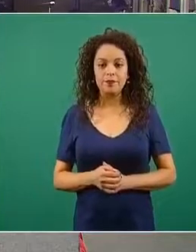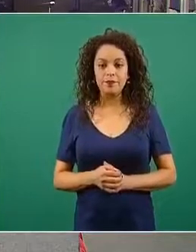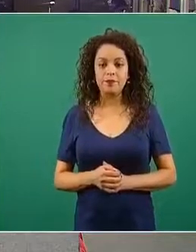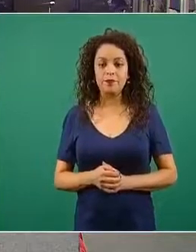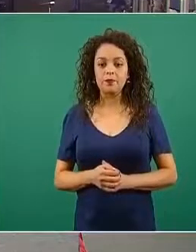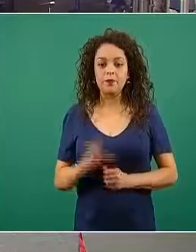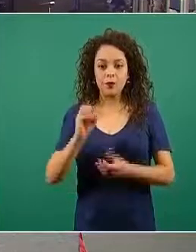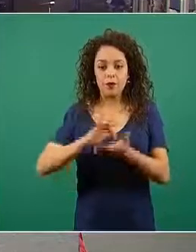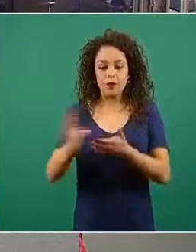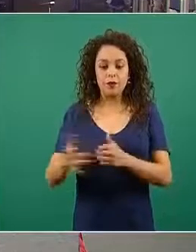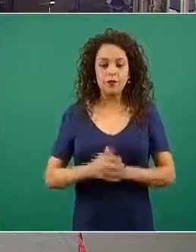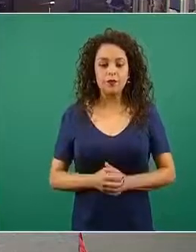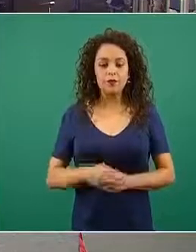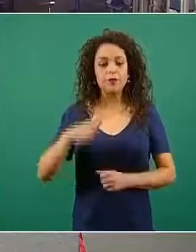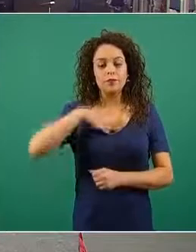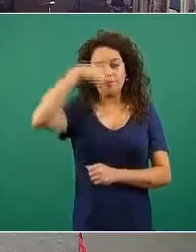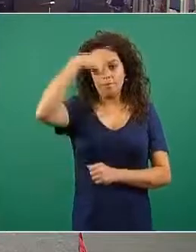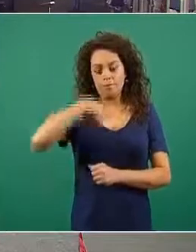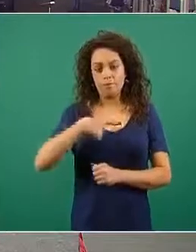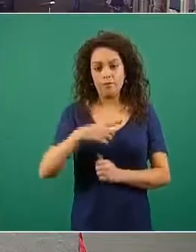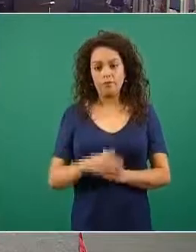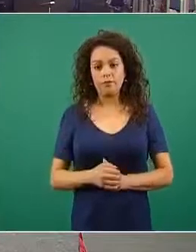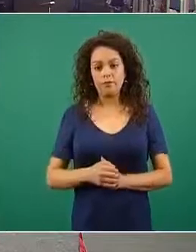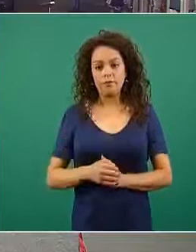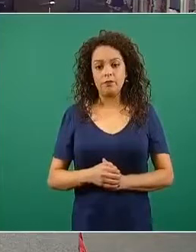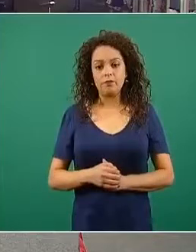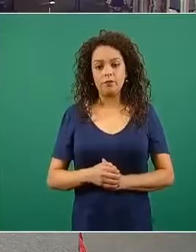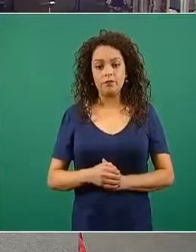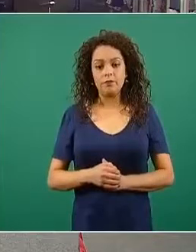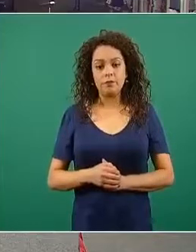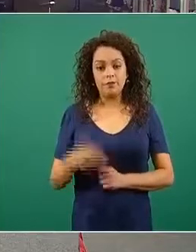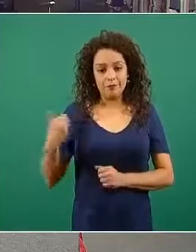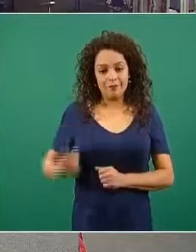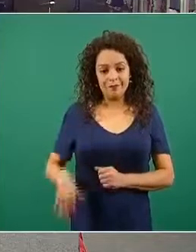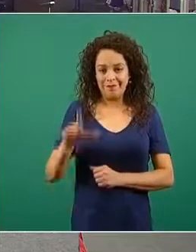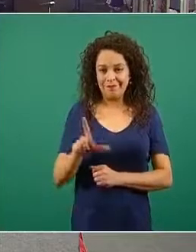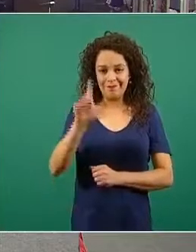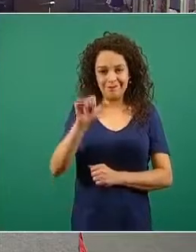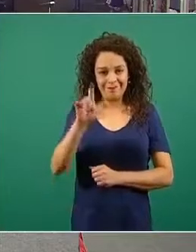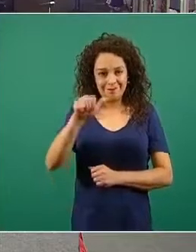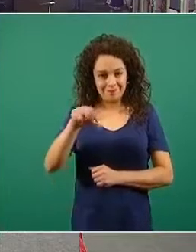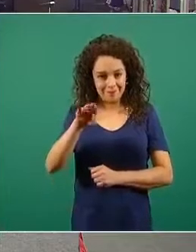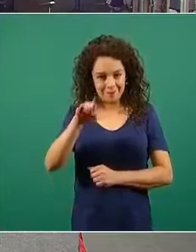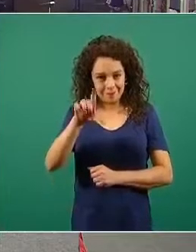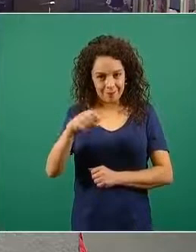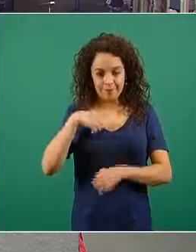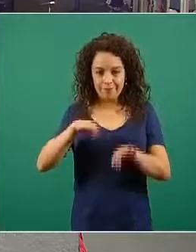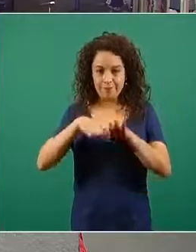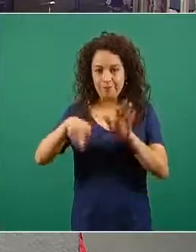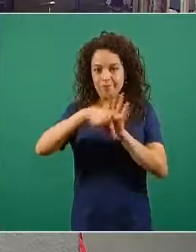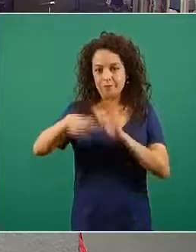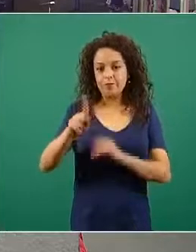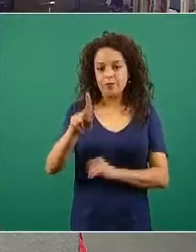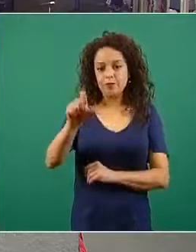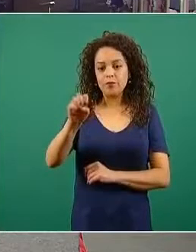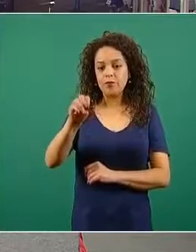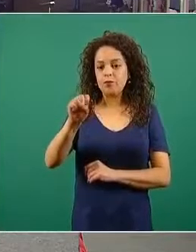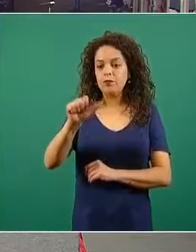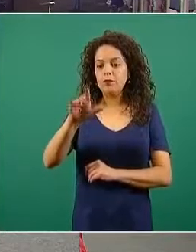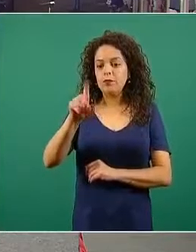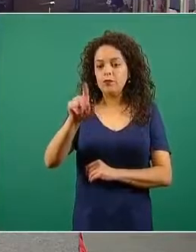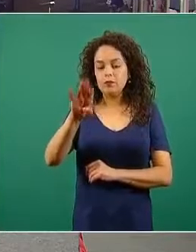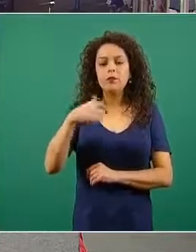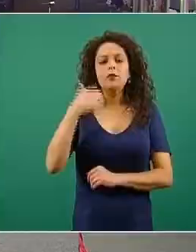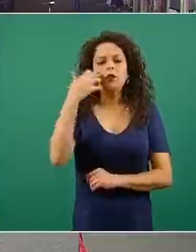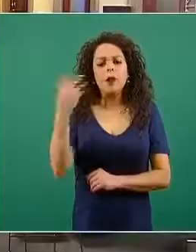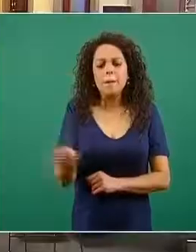Gracias. Buenas noches, Liliana, sí, ¿verdad? Liliana Noble de Pulso Saludable. Buenas noches, doctor Gatell. Tengo